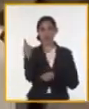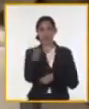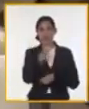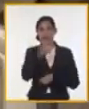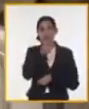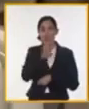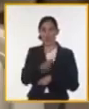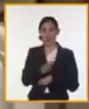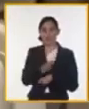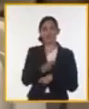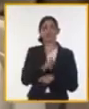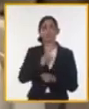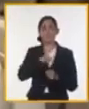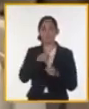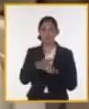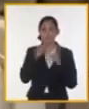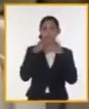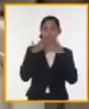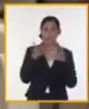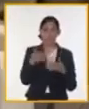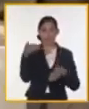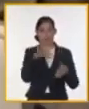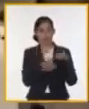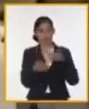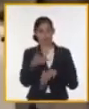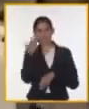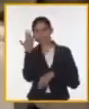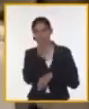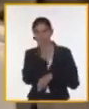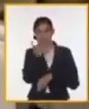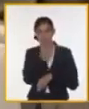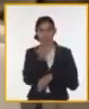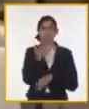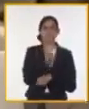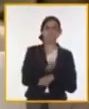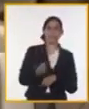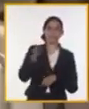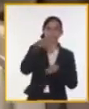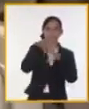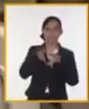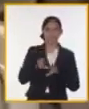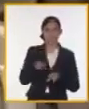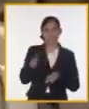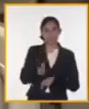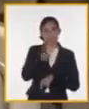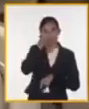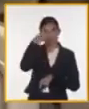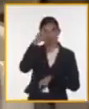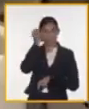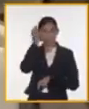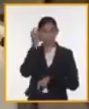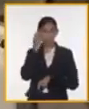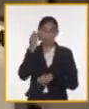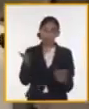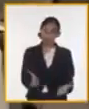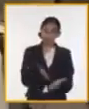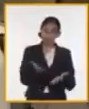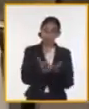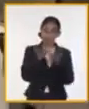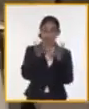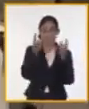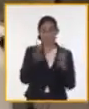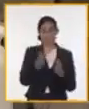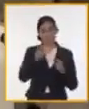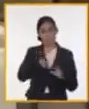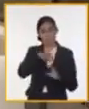con la presencia también de nuestro primer secretario, que consideramos que nos va a permitir ese impulso tan necesario, y bueno, la movilización de